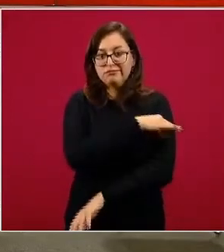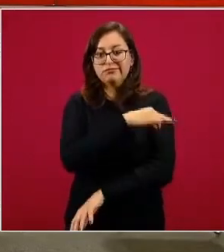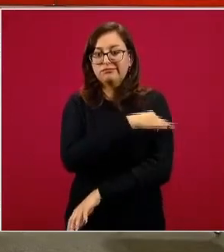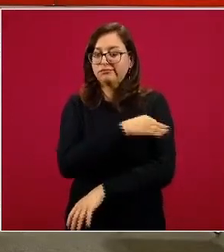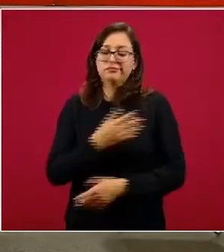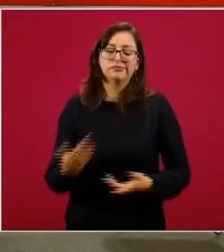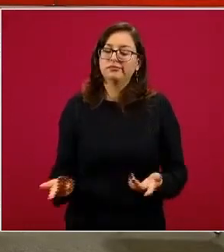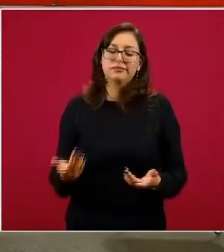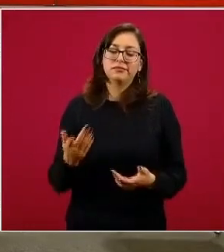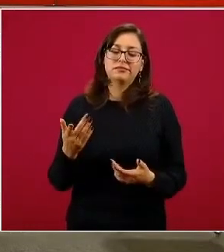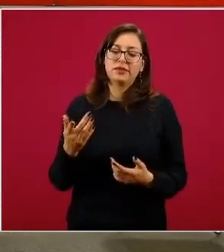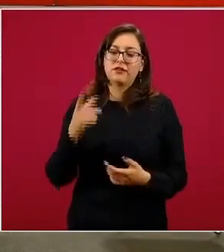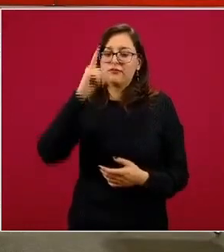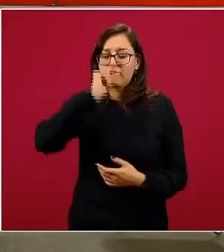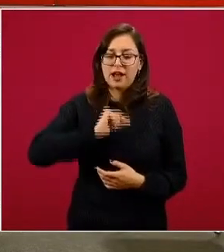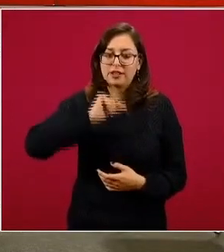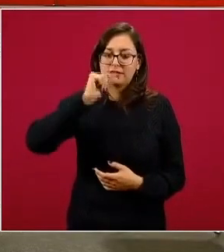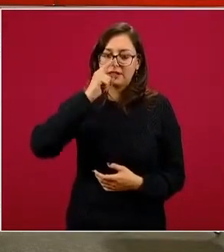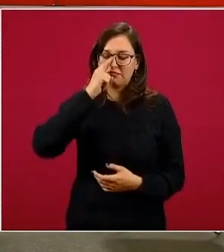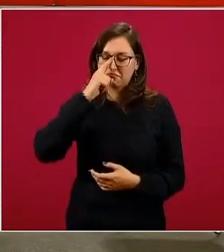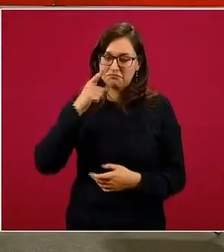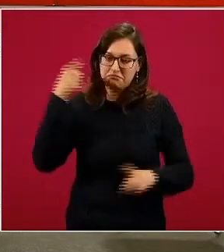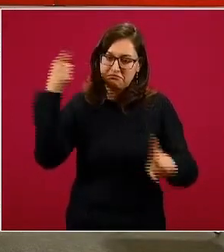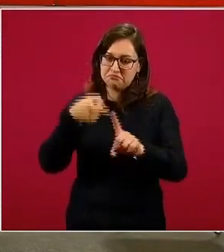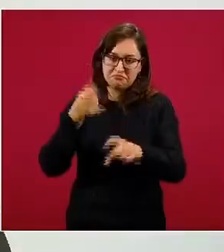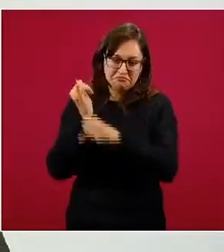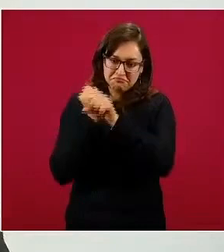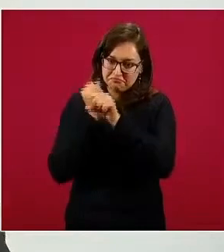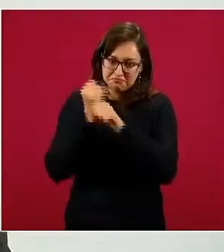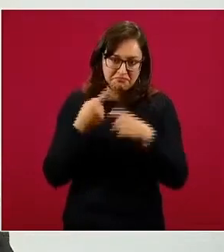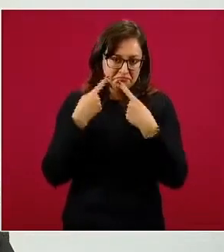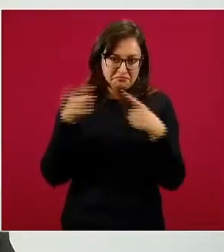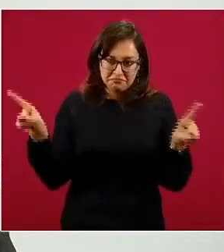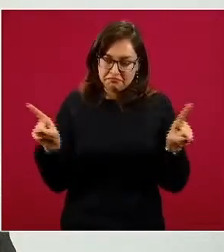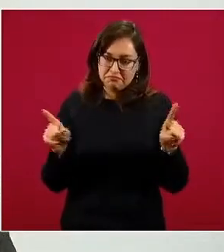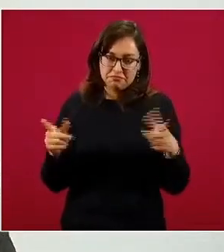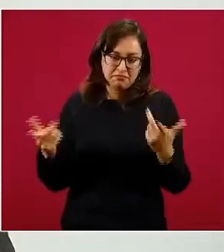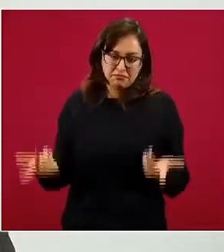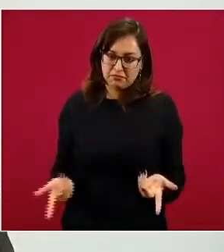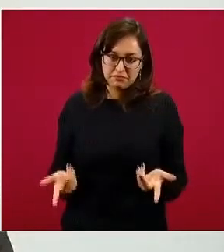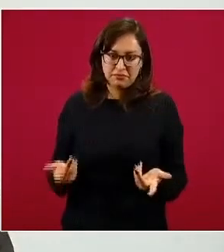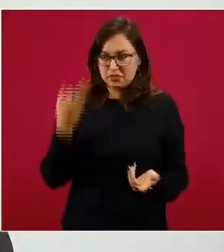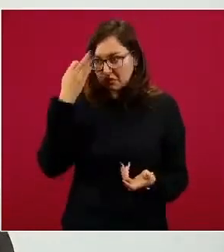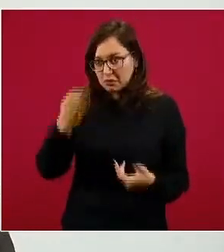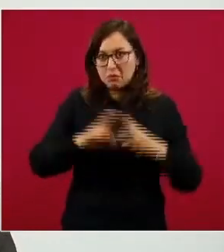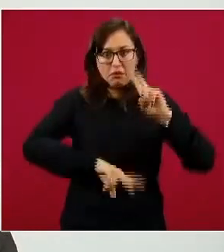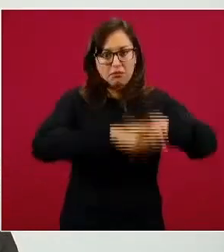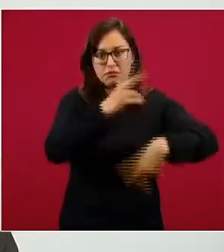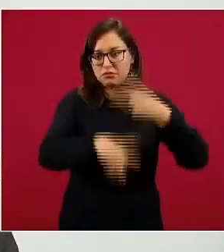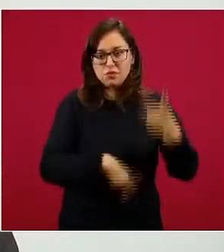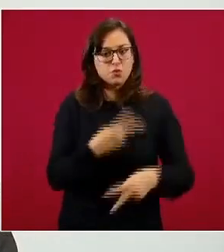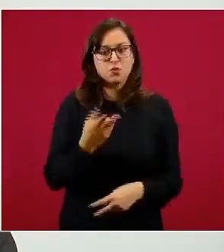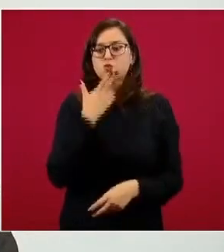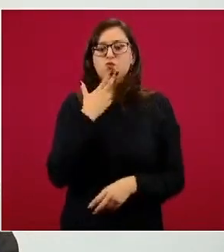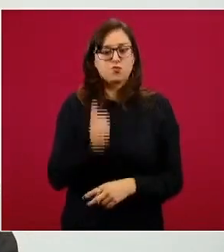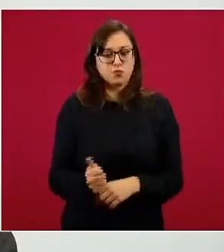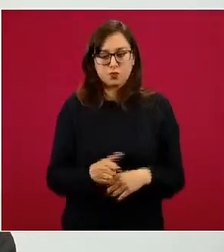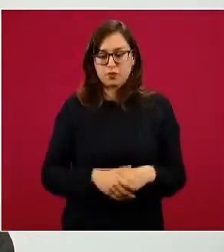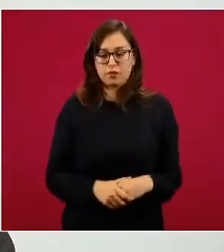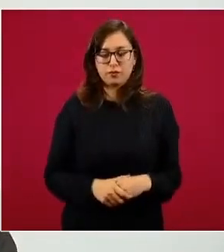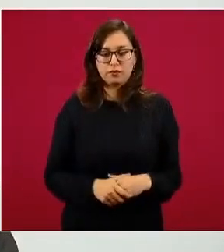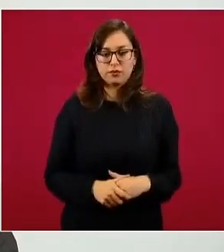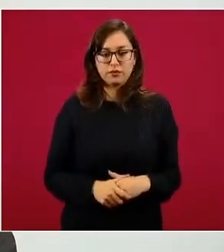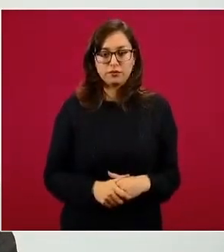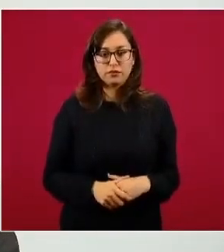que se infecten. Entonces no sirven para el propósito del estudio que estén contribuyendo con su tiempo y su esfuerzo. Insisto,